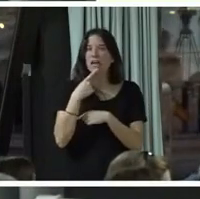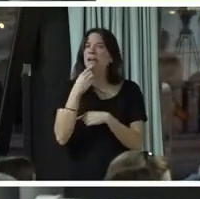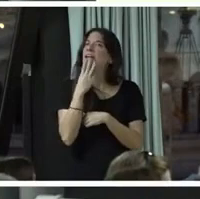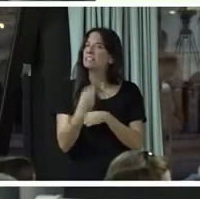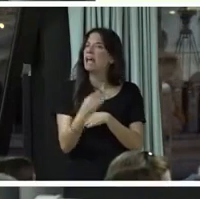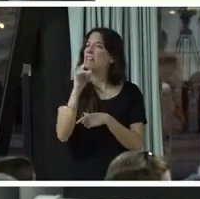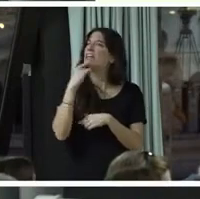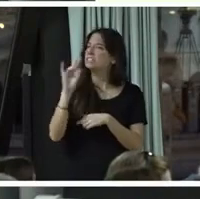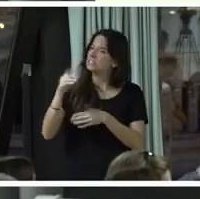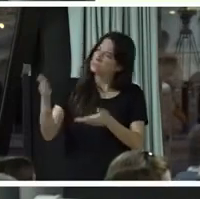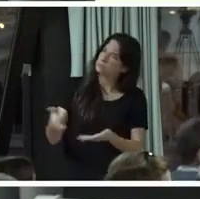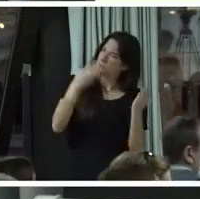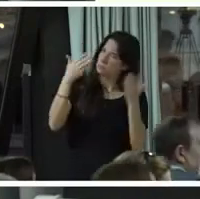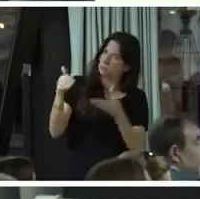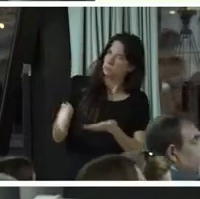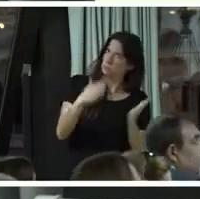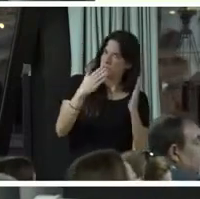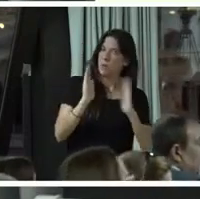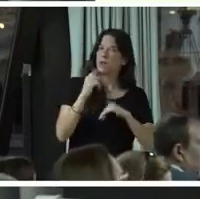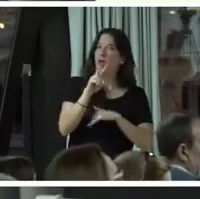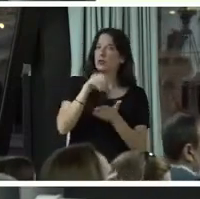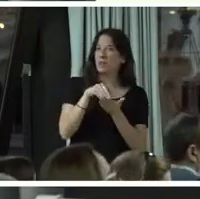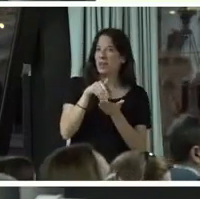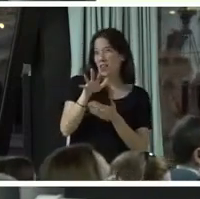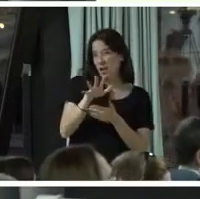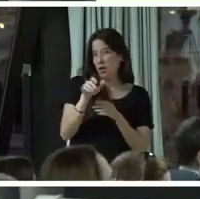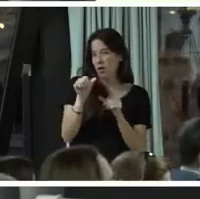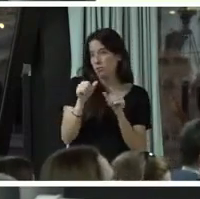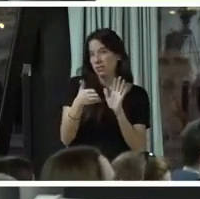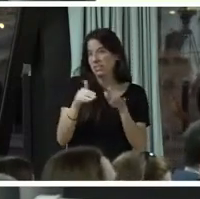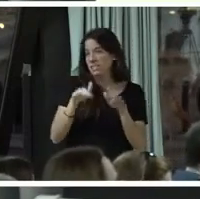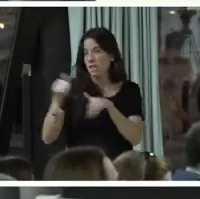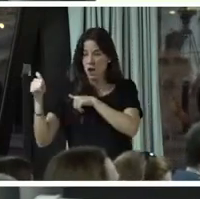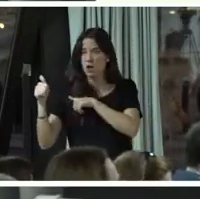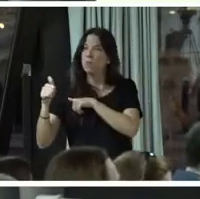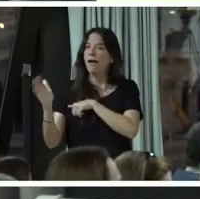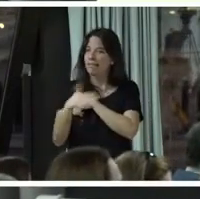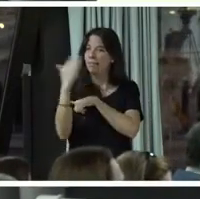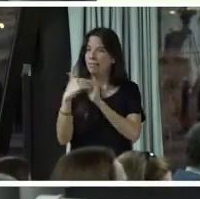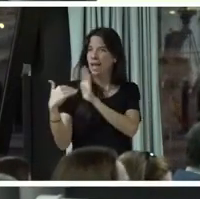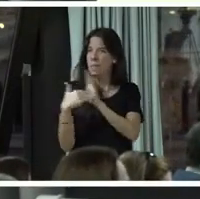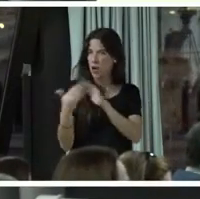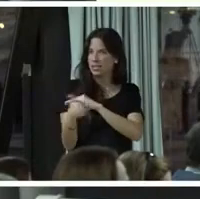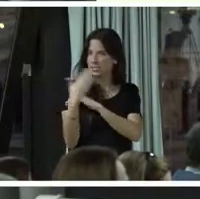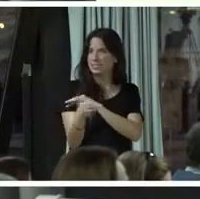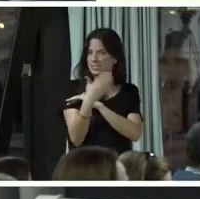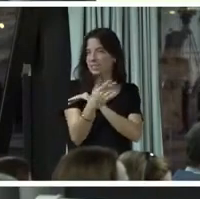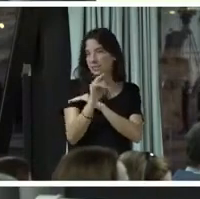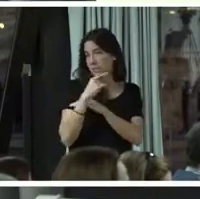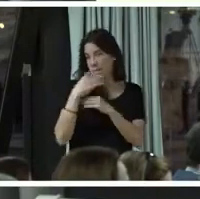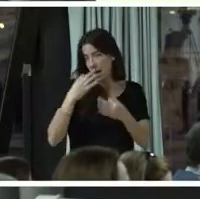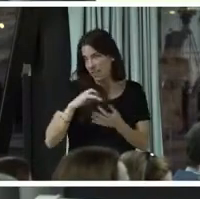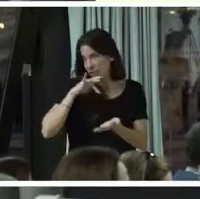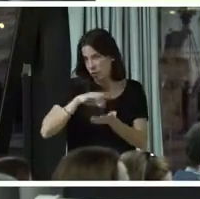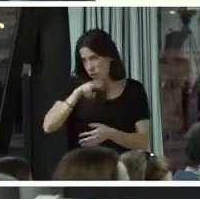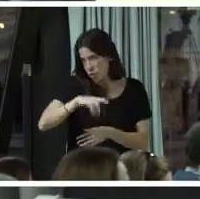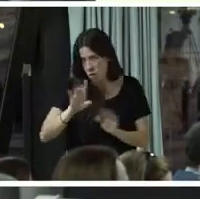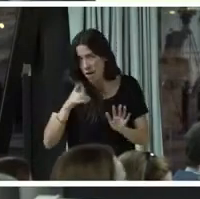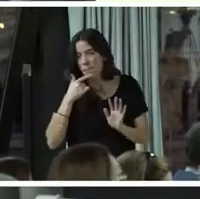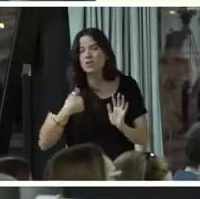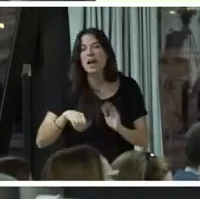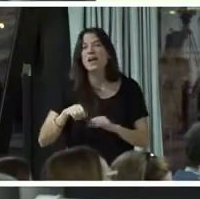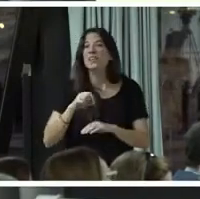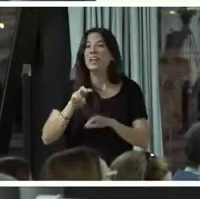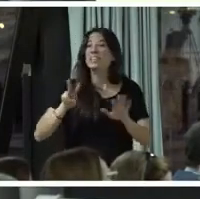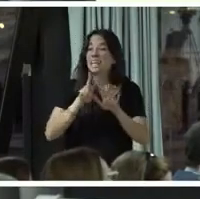cuando se retiró del del territorio en 2005 eso nunca se ha cumplido evidentemente pero eh desde el 7 de octubre están pasando el